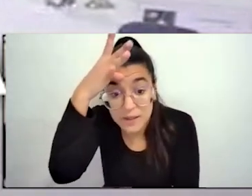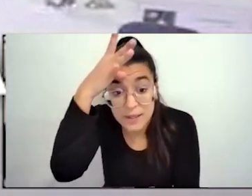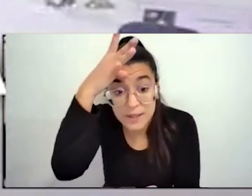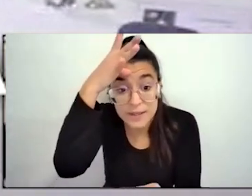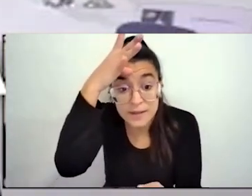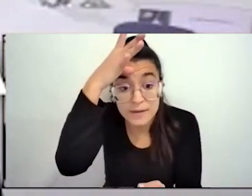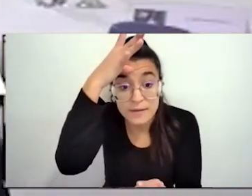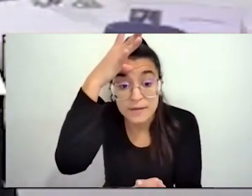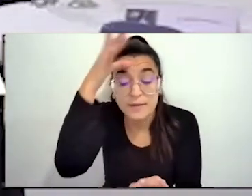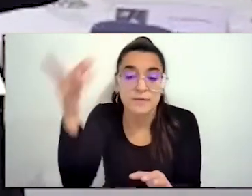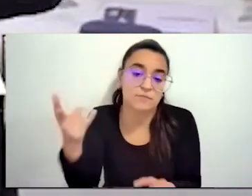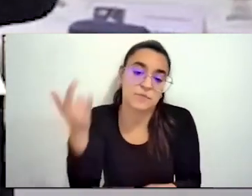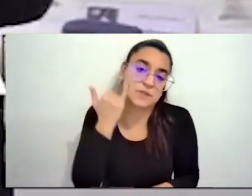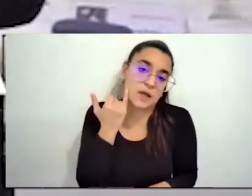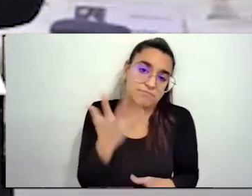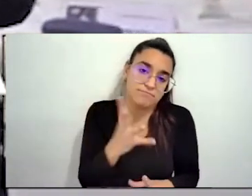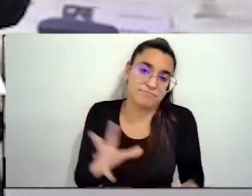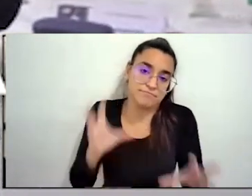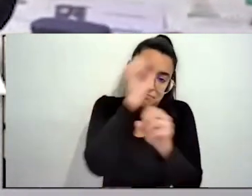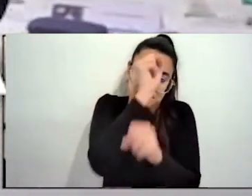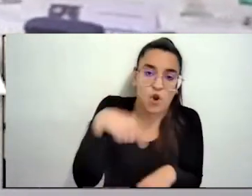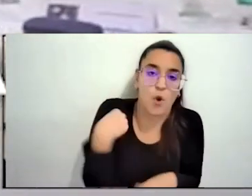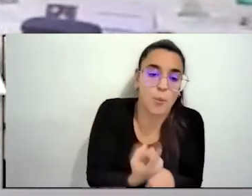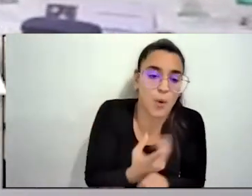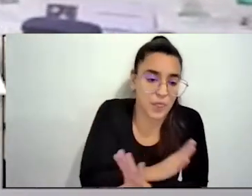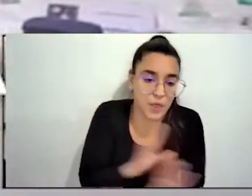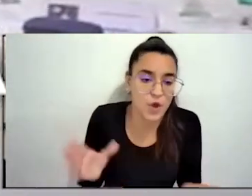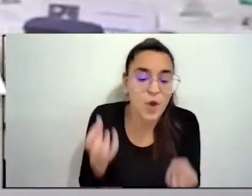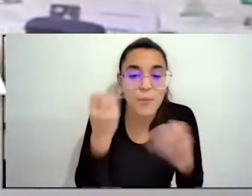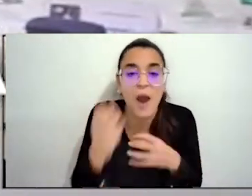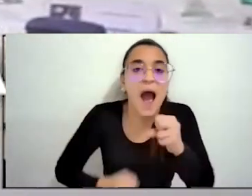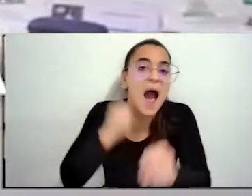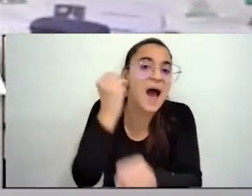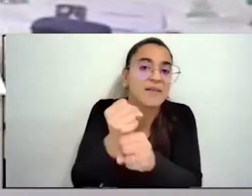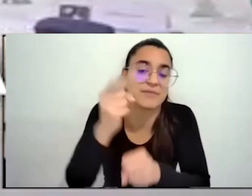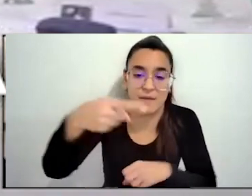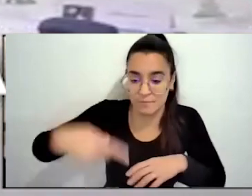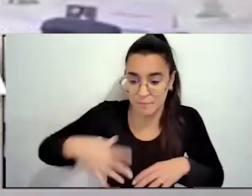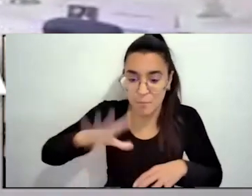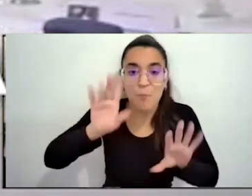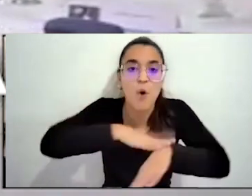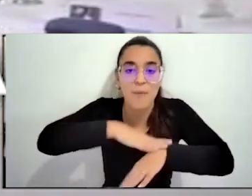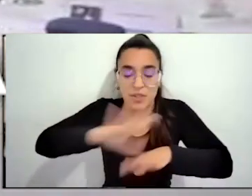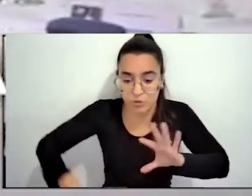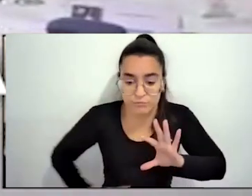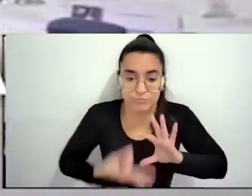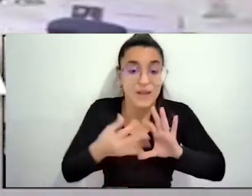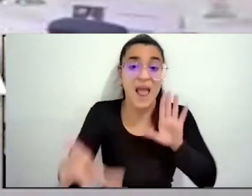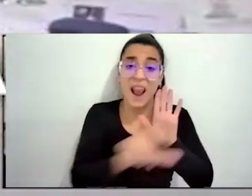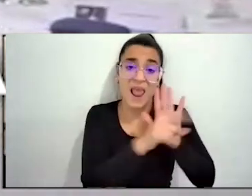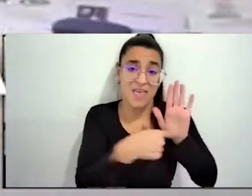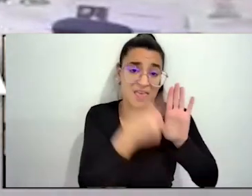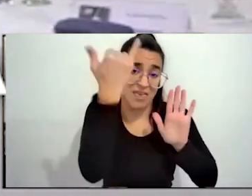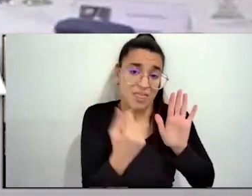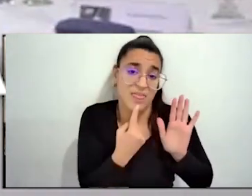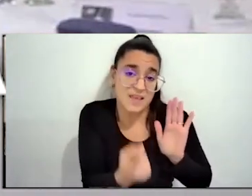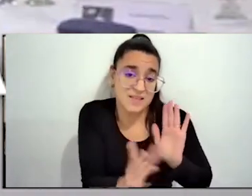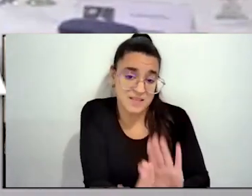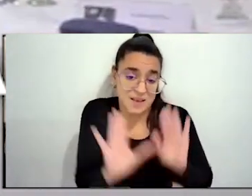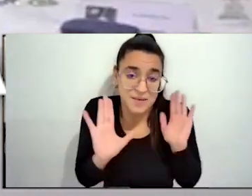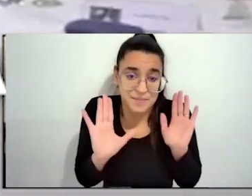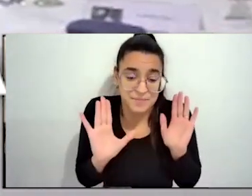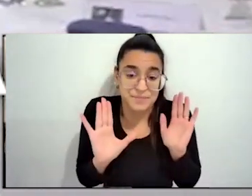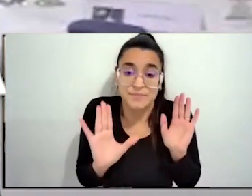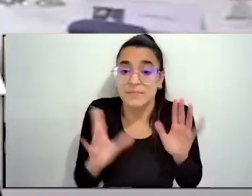ya no puedo revocarlo. ¿Por qué? Porque es hasta la implementación. Eso está en la ley de cobertura médica, que la revocación